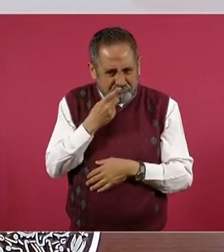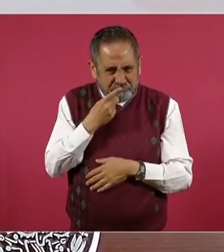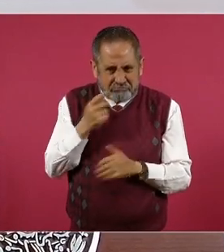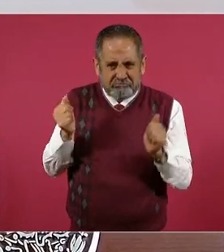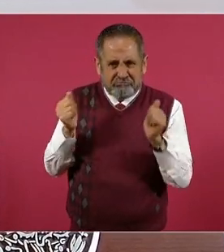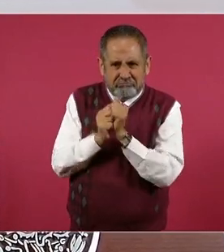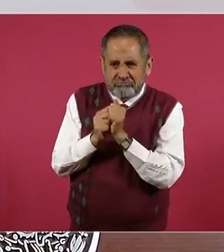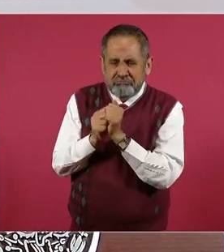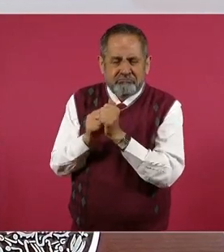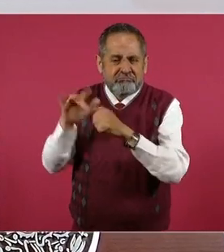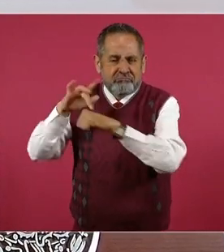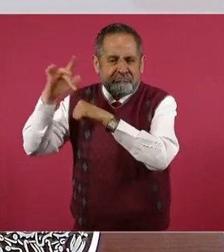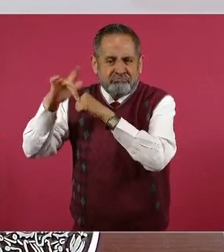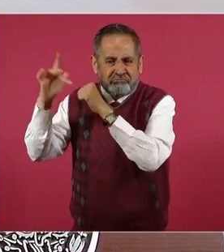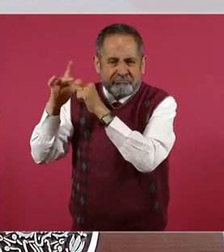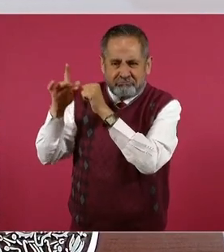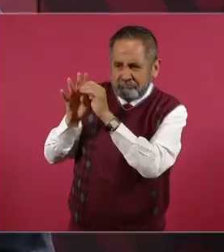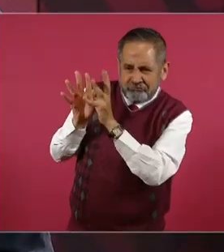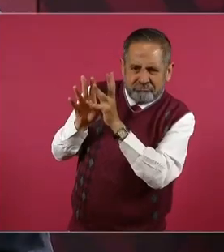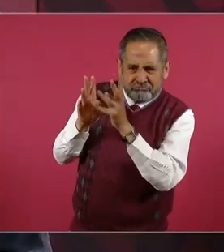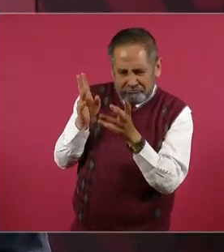junto a un nopal